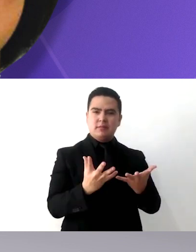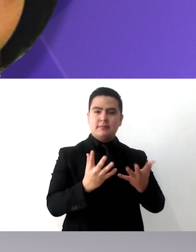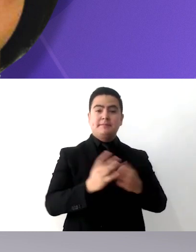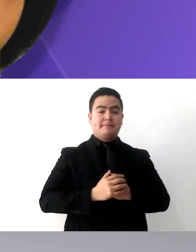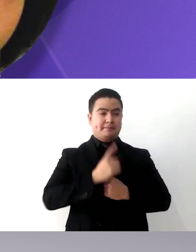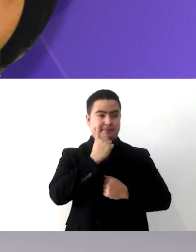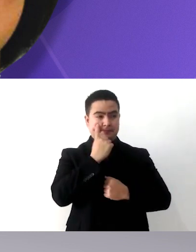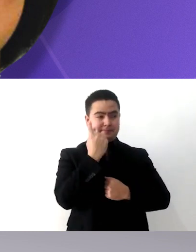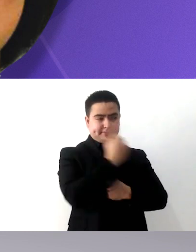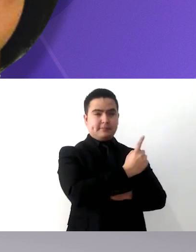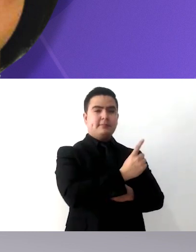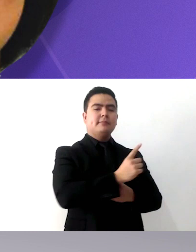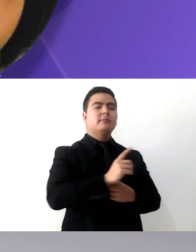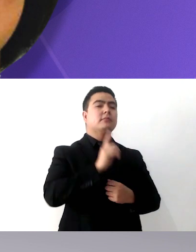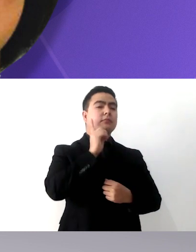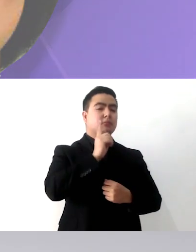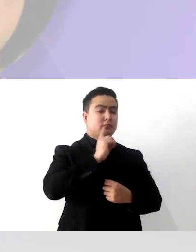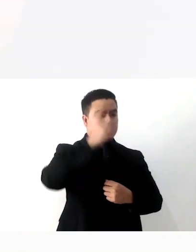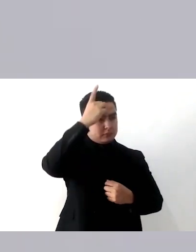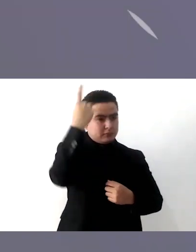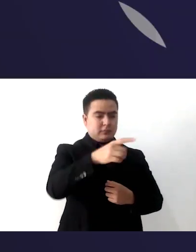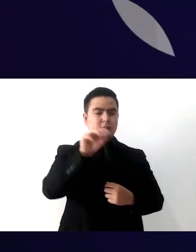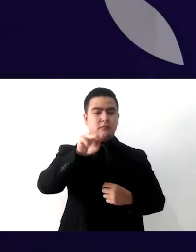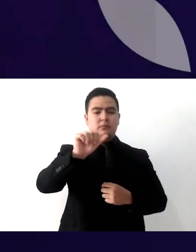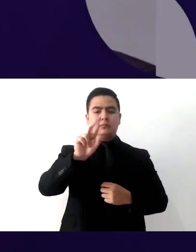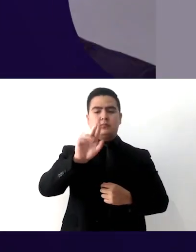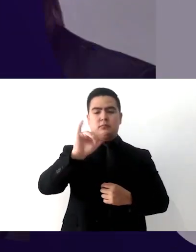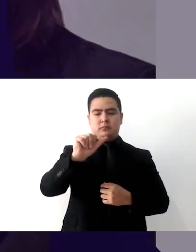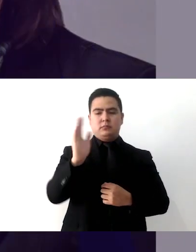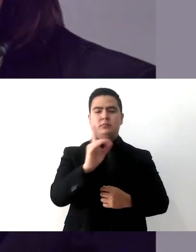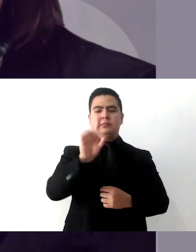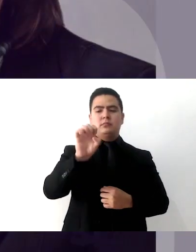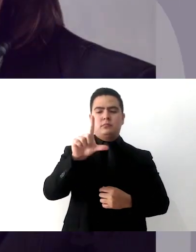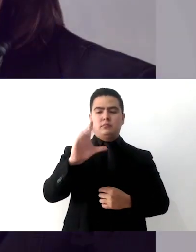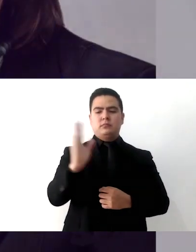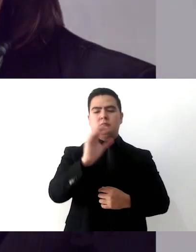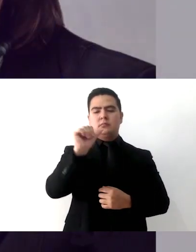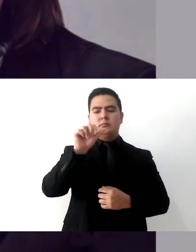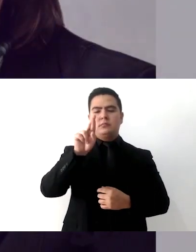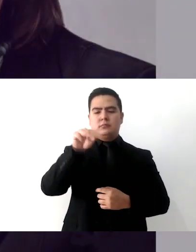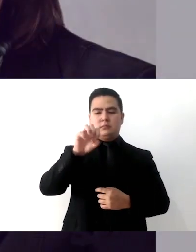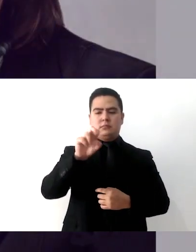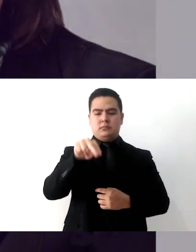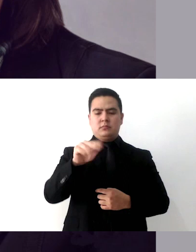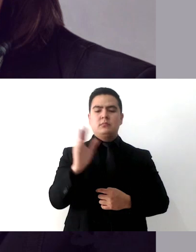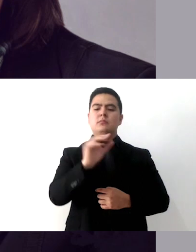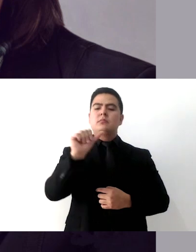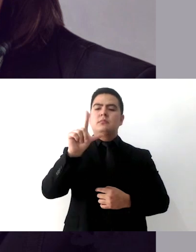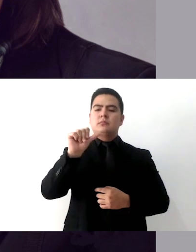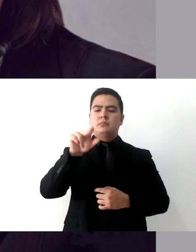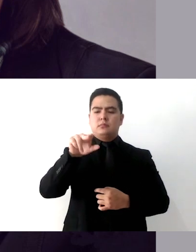más cordial de las bienvenidas a la doctora María del Carmen Alanís Figueroa. Ella es mexicana,